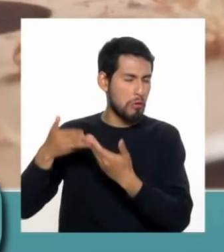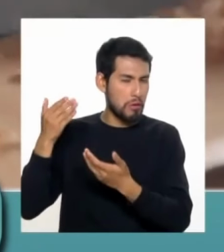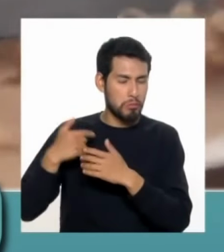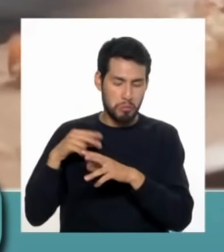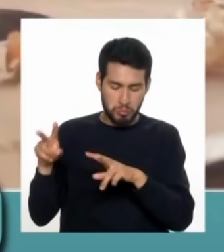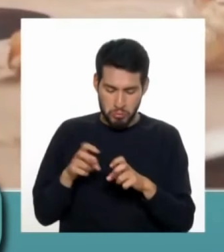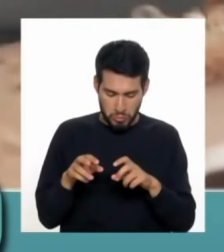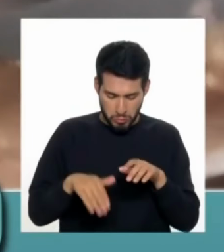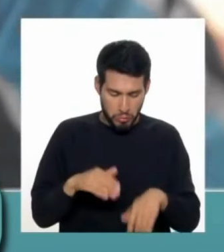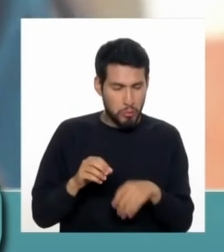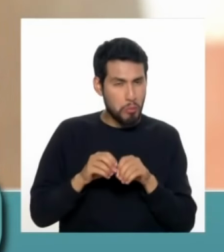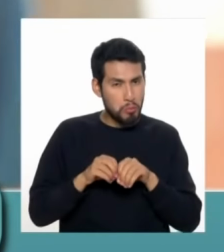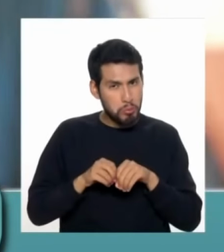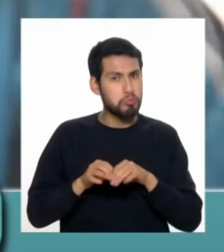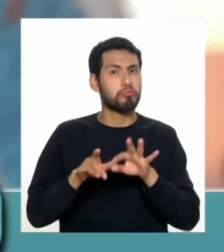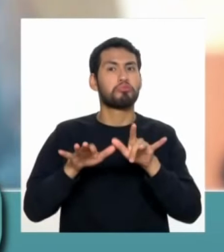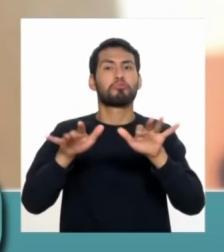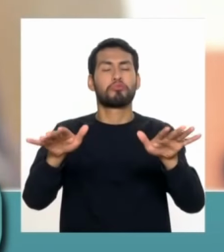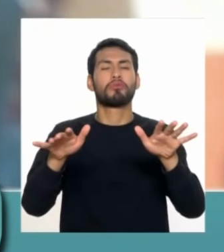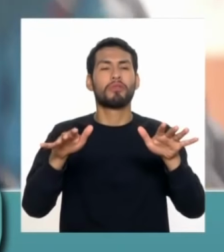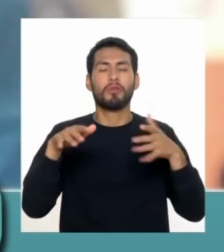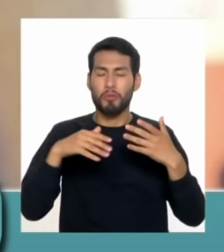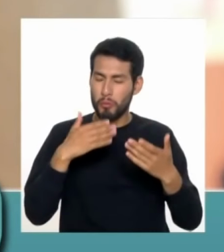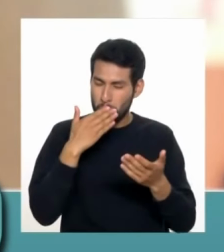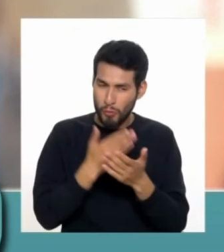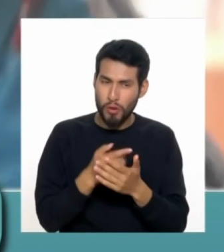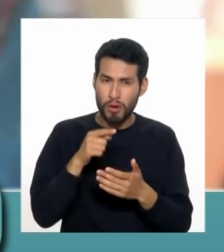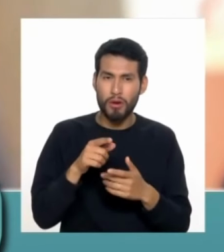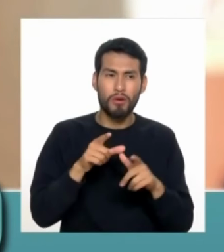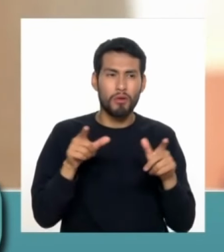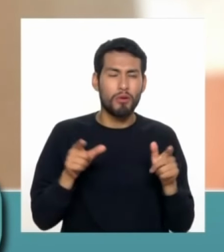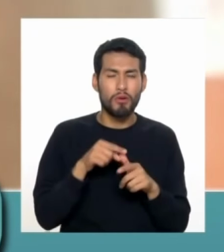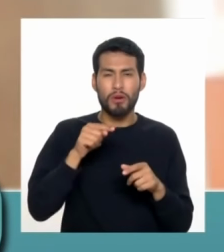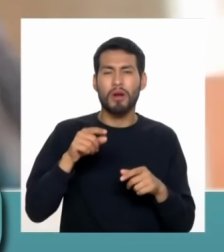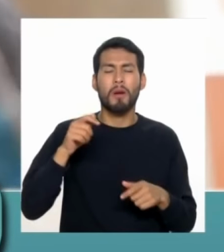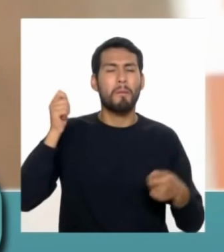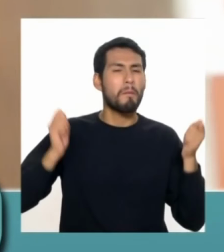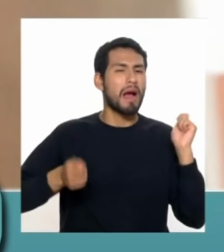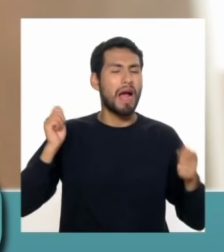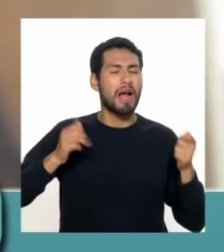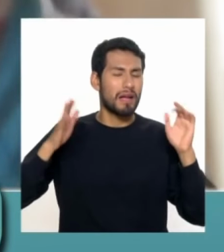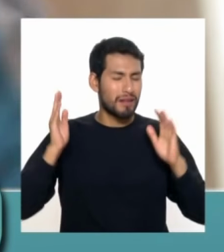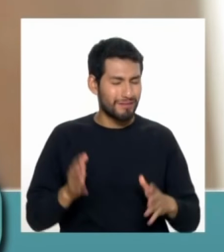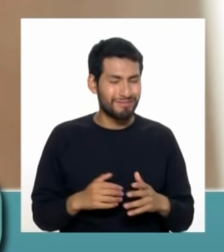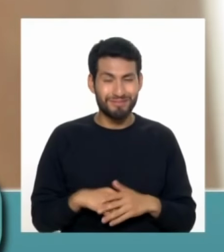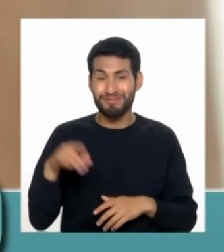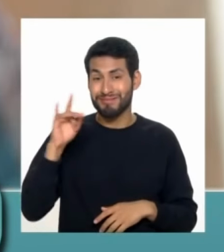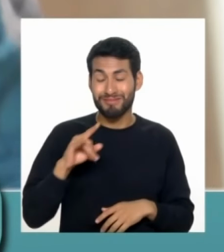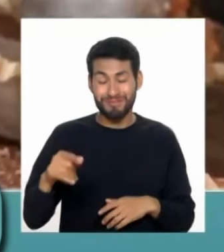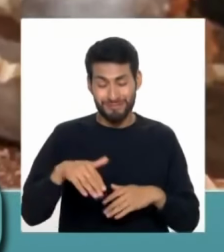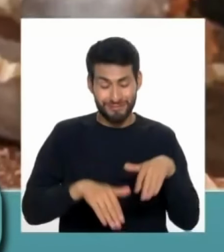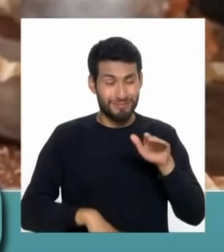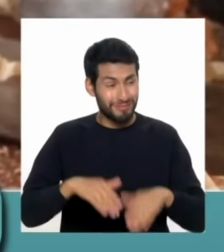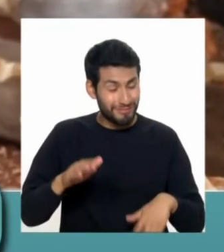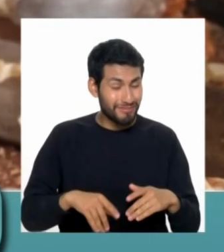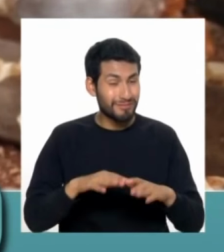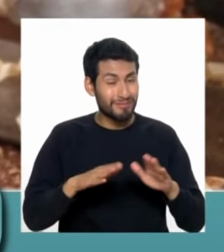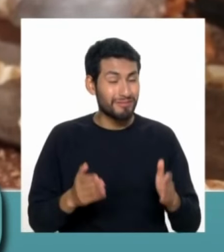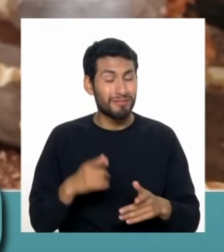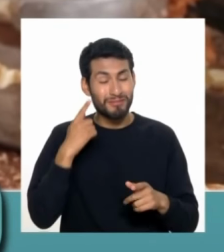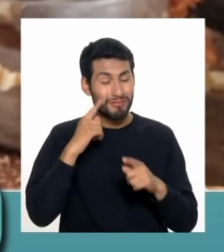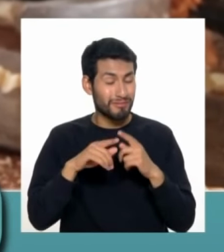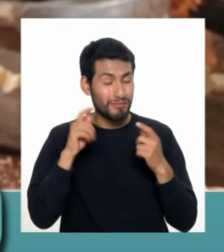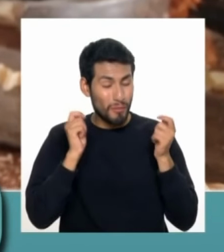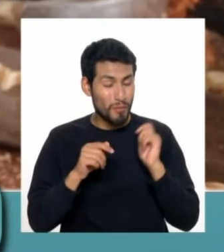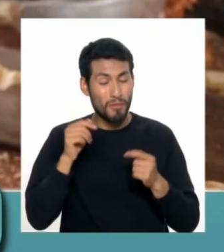llegar a un mercado bastante rico, como son el mundo de los bateristas, que muchos utilizan esos cajones para sus fusiones y